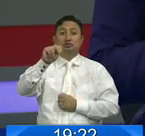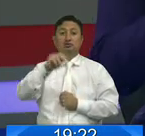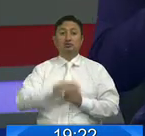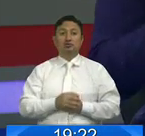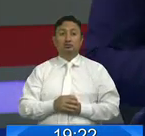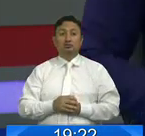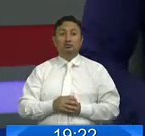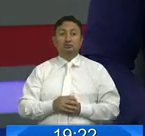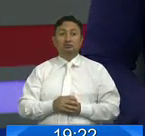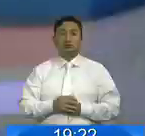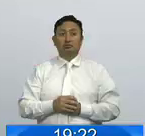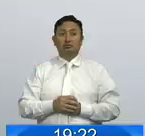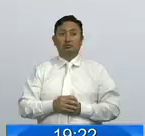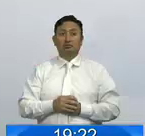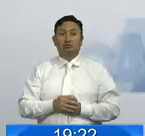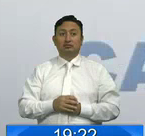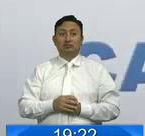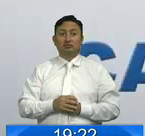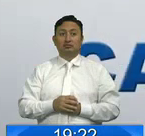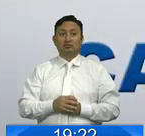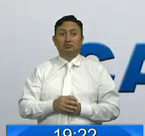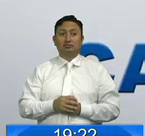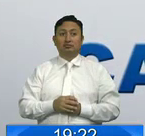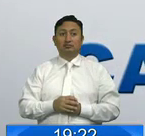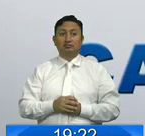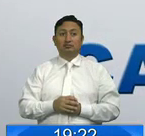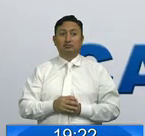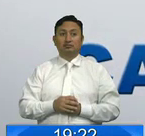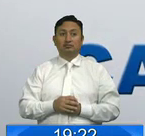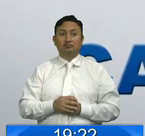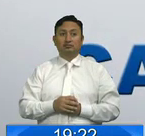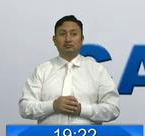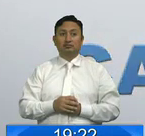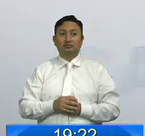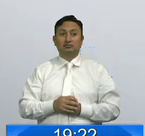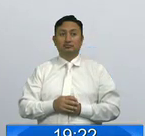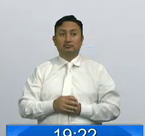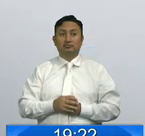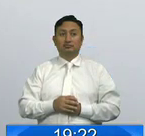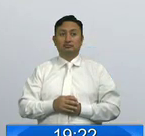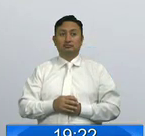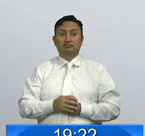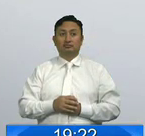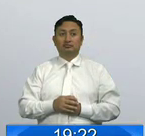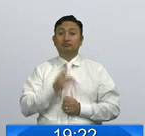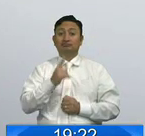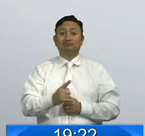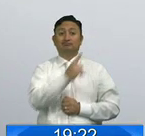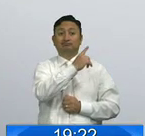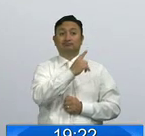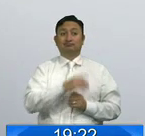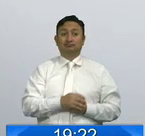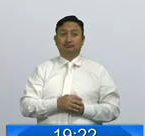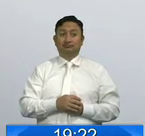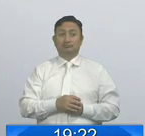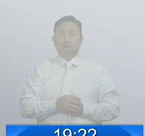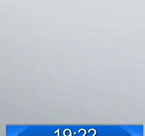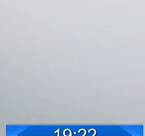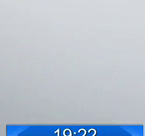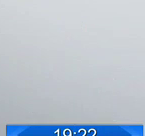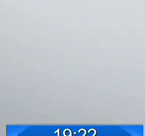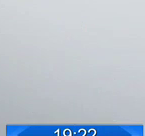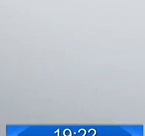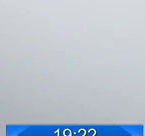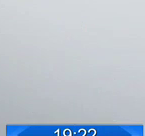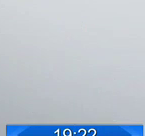María. María Fernanda Rivadeneira Cusco,